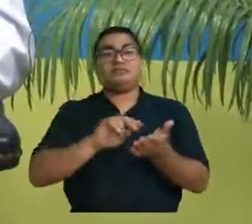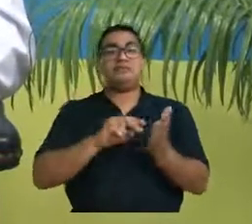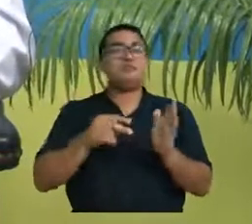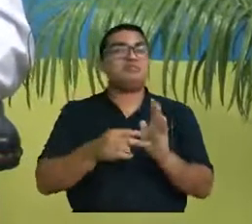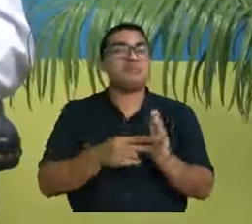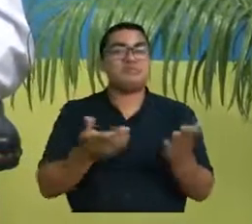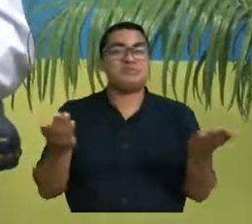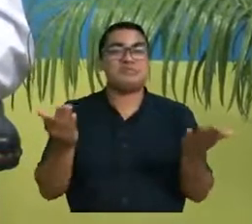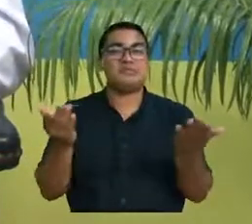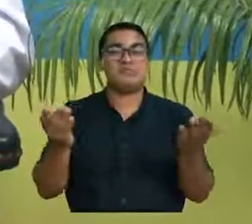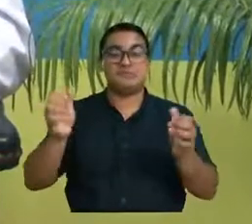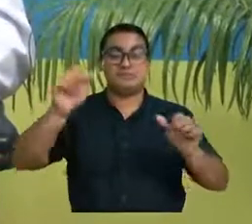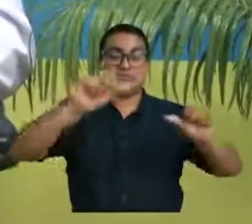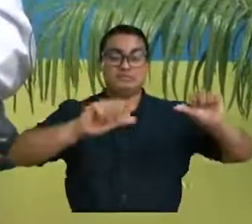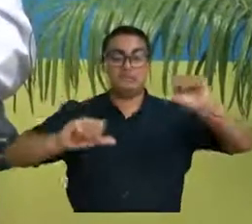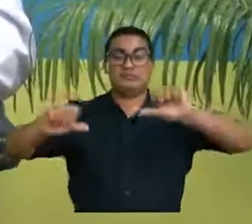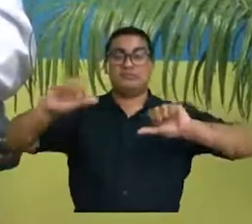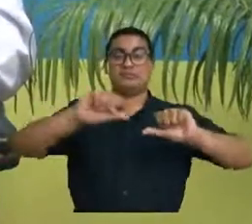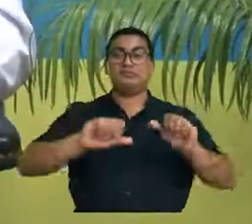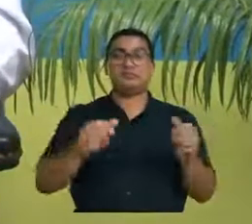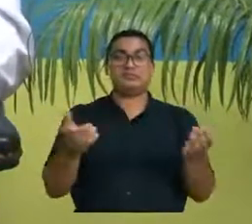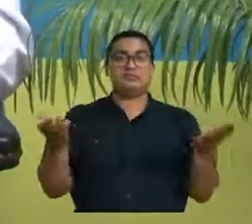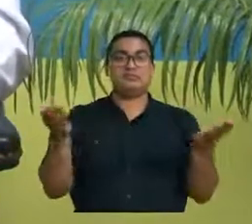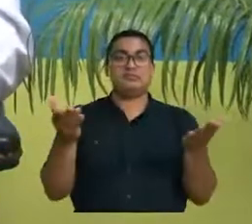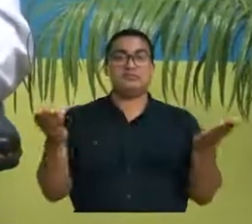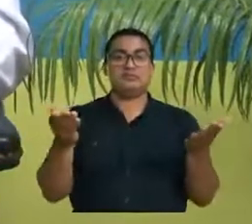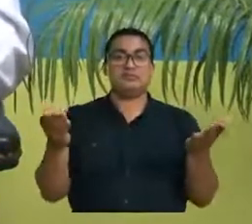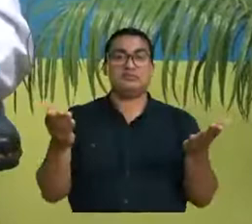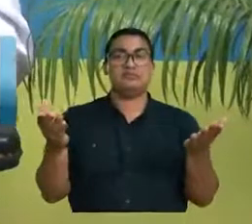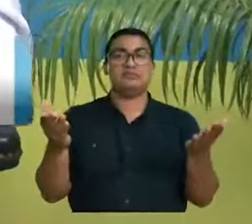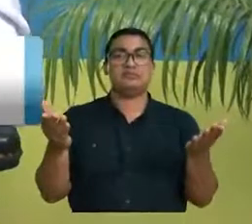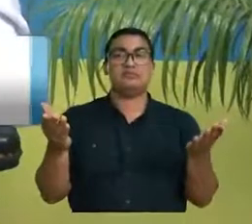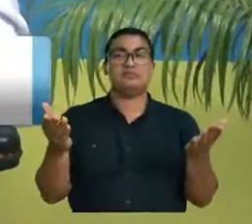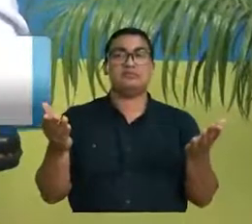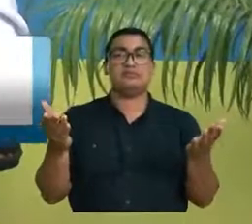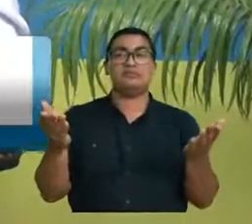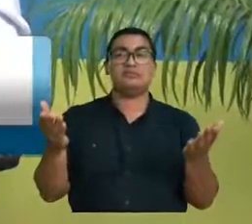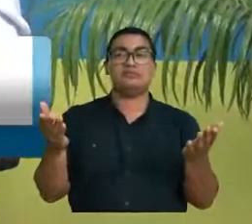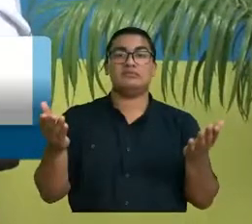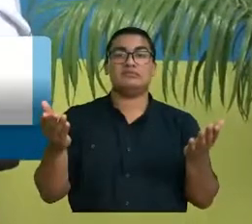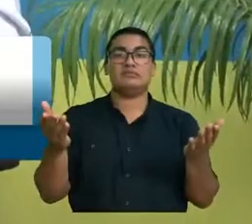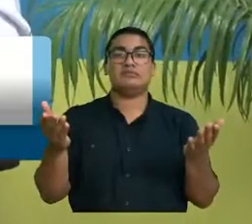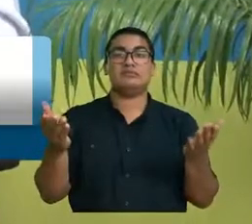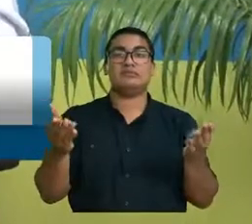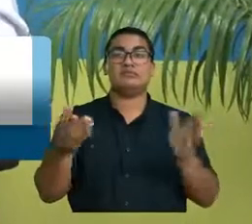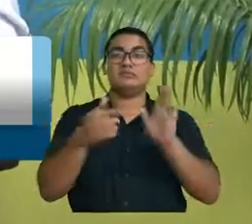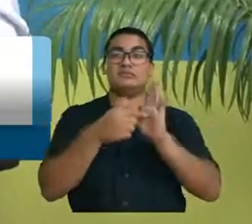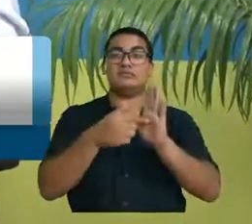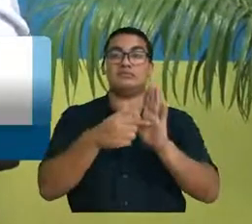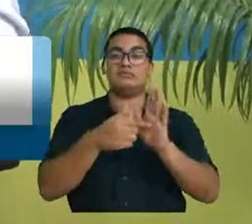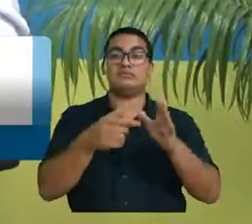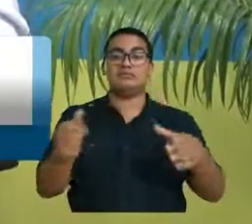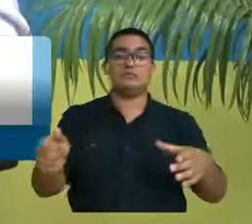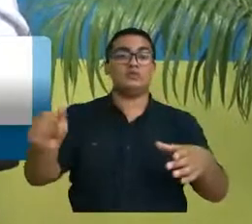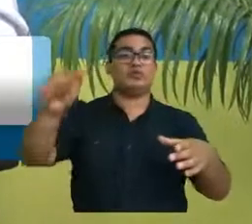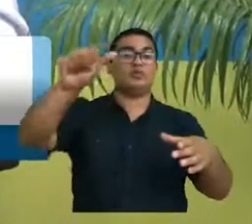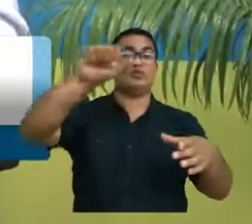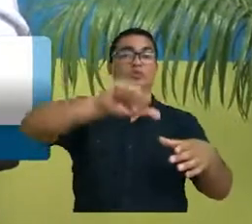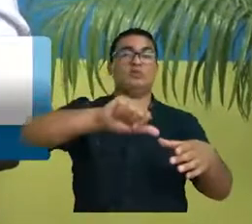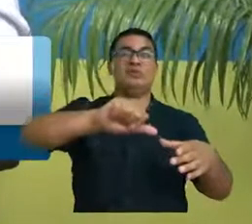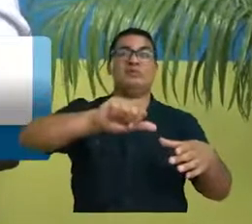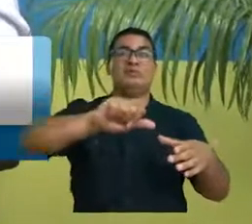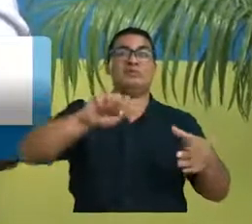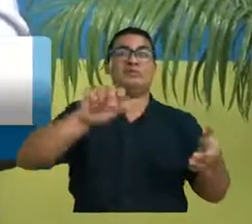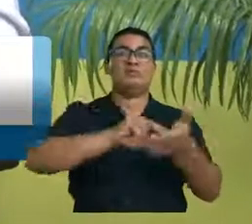sustancia química que al reaccionar con un determinado elemento que nosotros le agreguemos produce